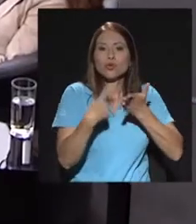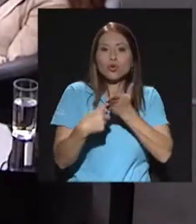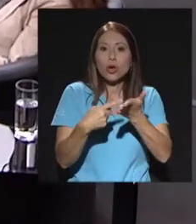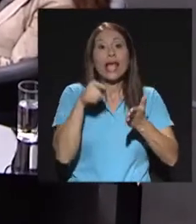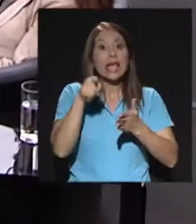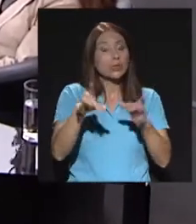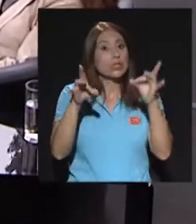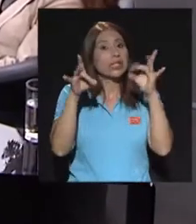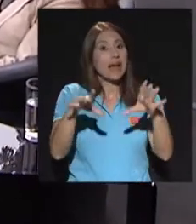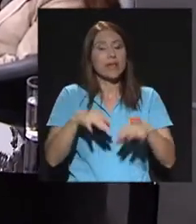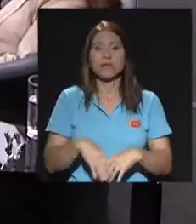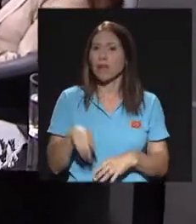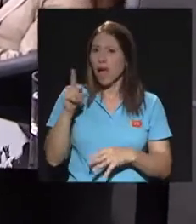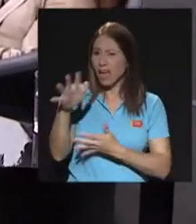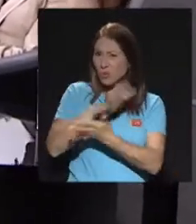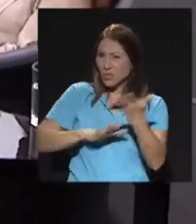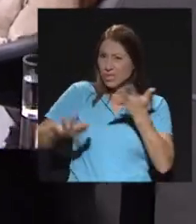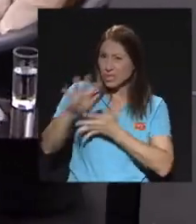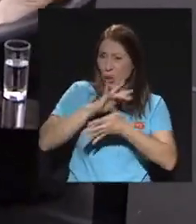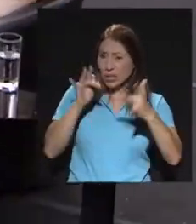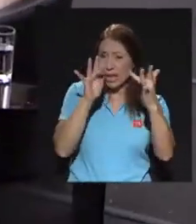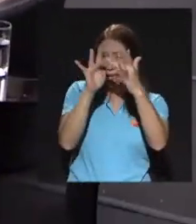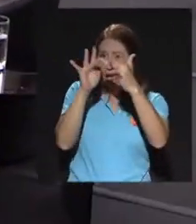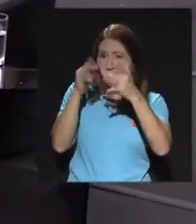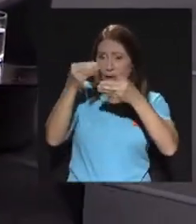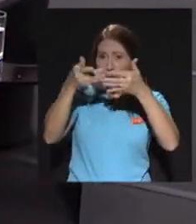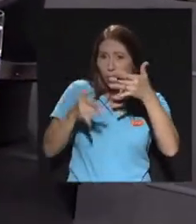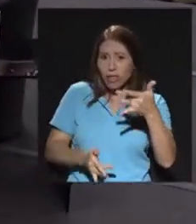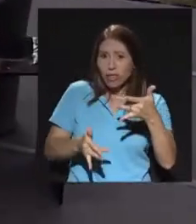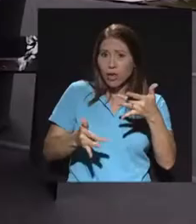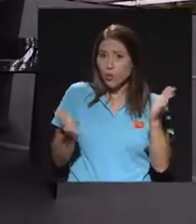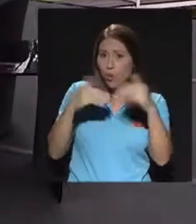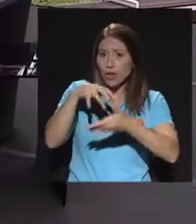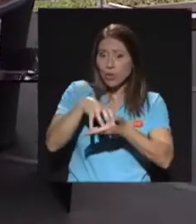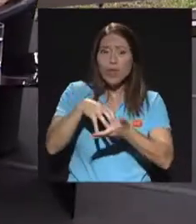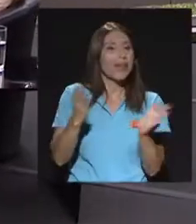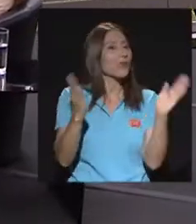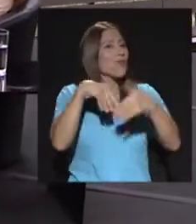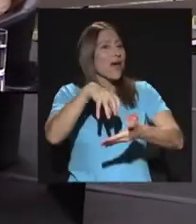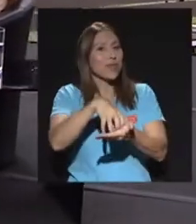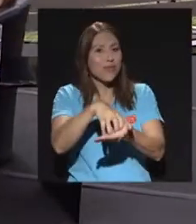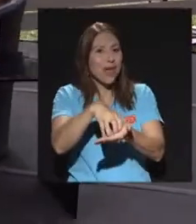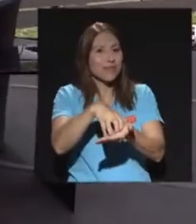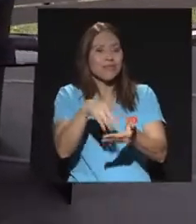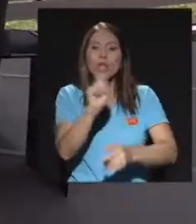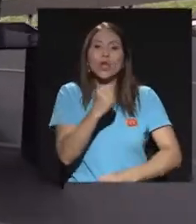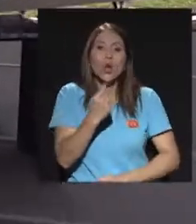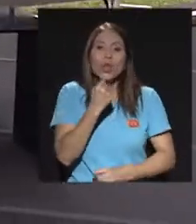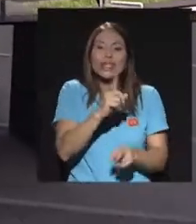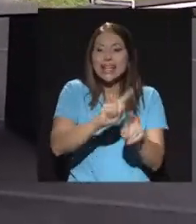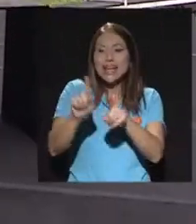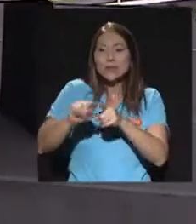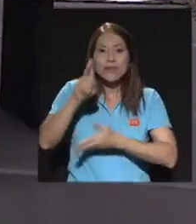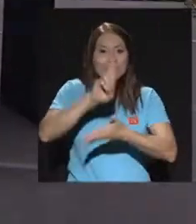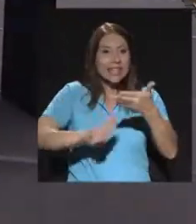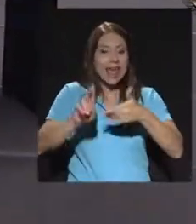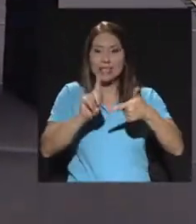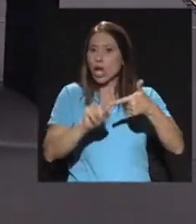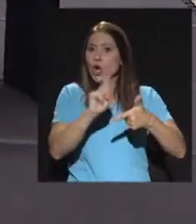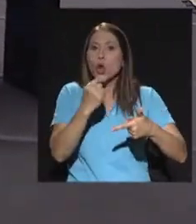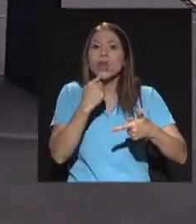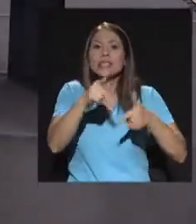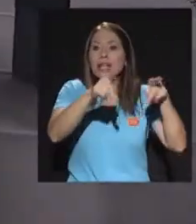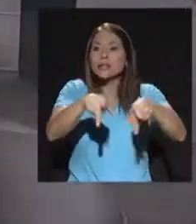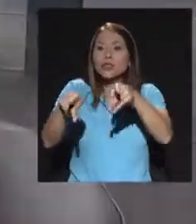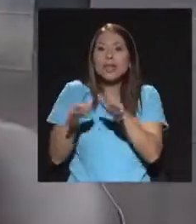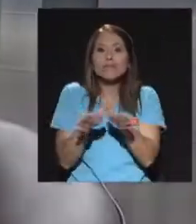existe un desorden en el espectro radioeléctrico, no hay duda de eso. No hay duda, y no lo dicen las universidades, no lo dice la sociedad civil, lo